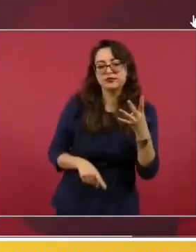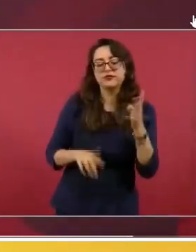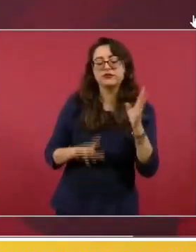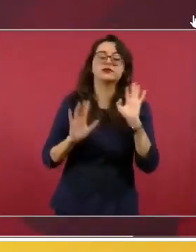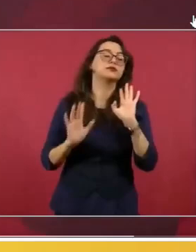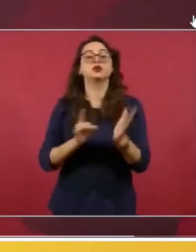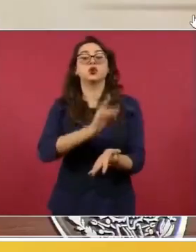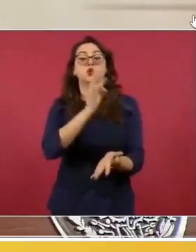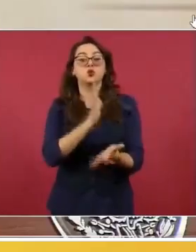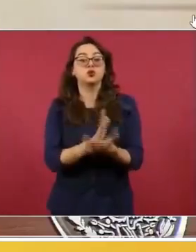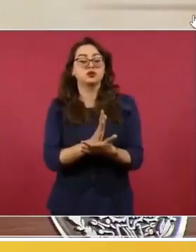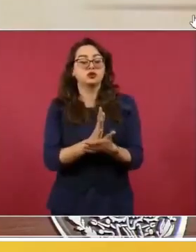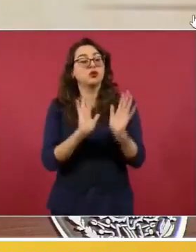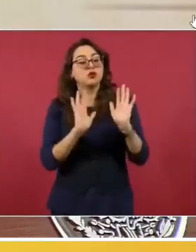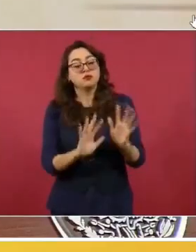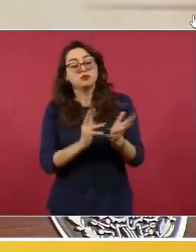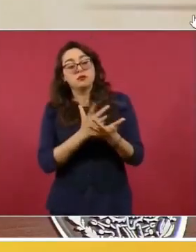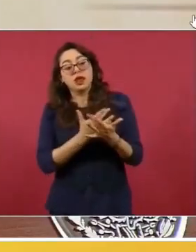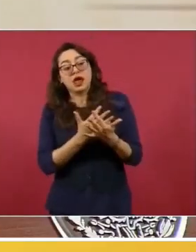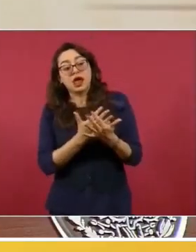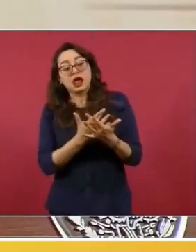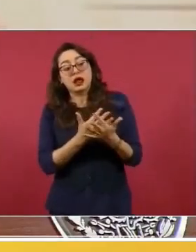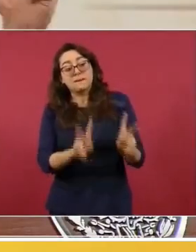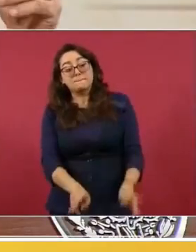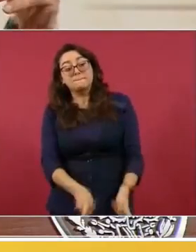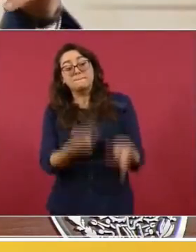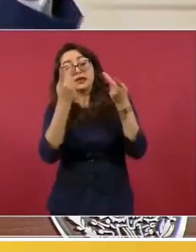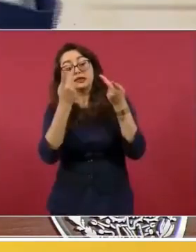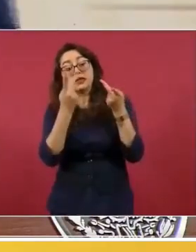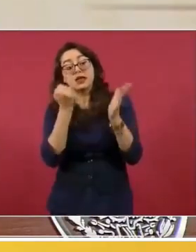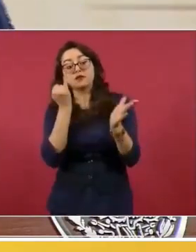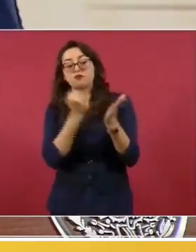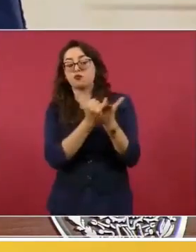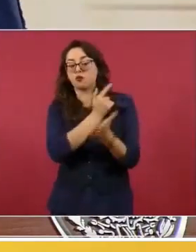de impuestos, es lo único. Pero